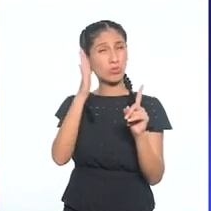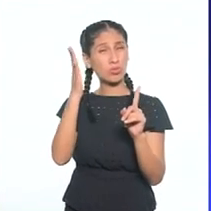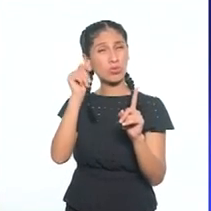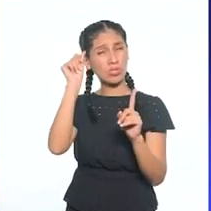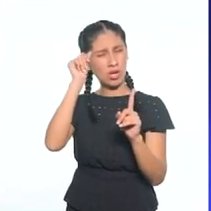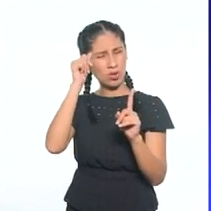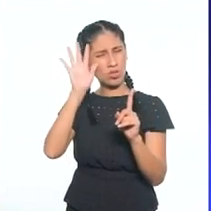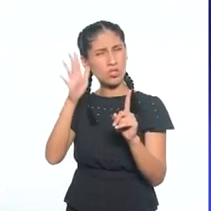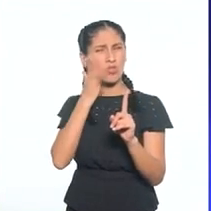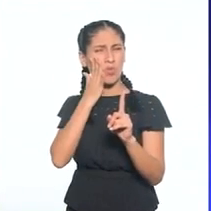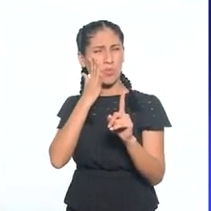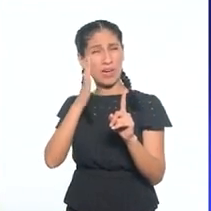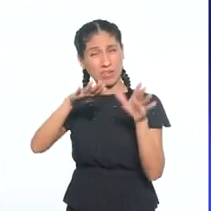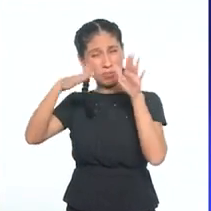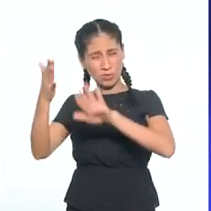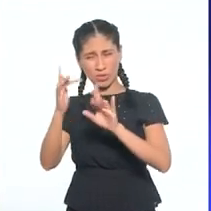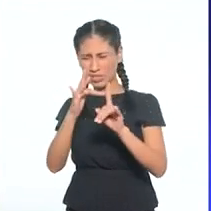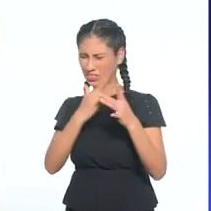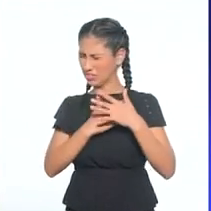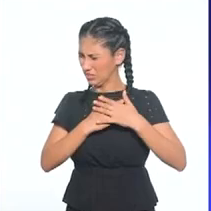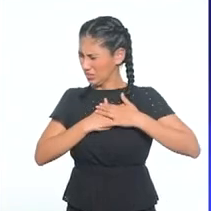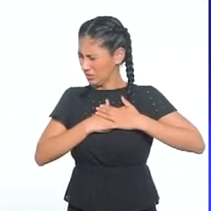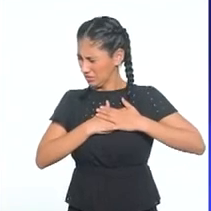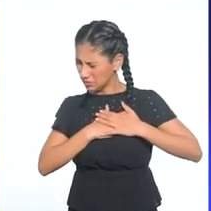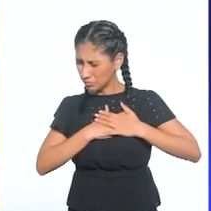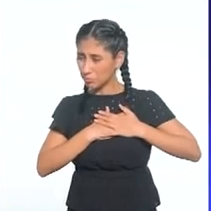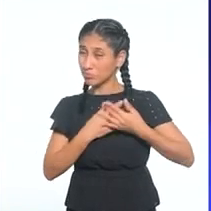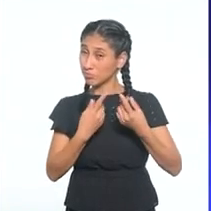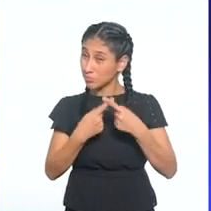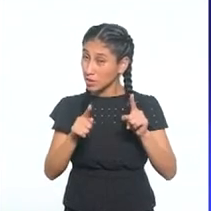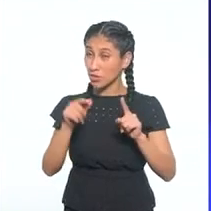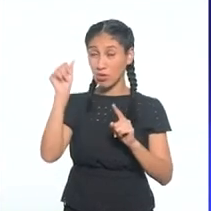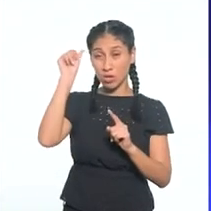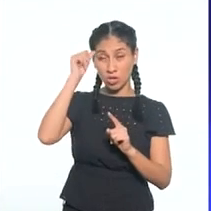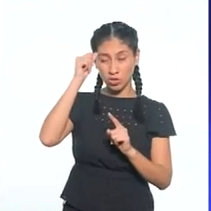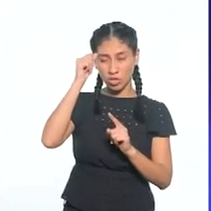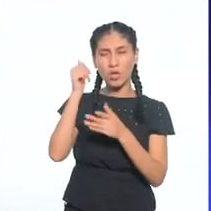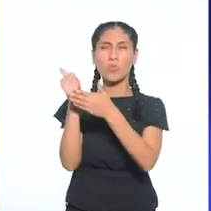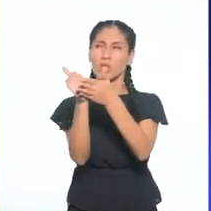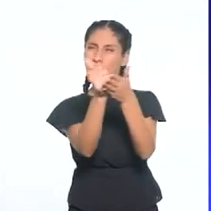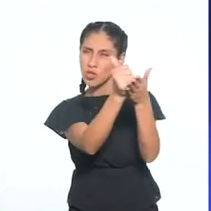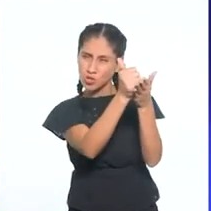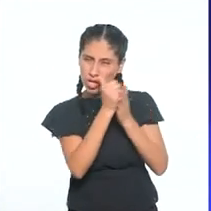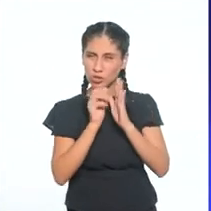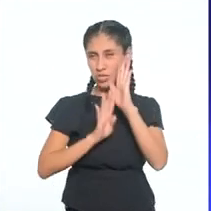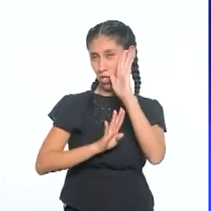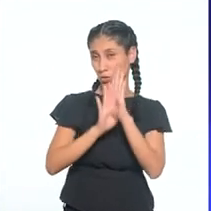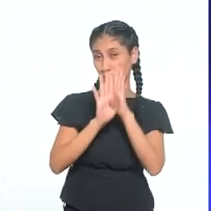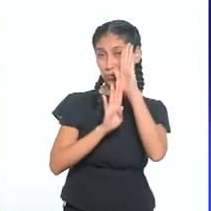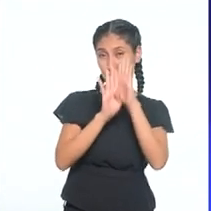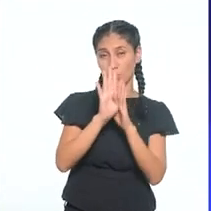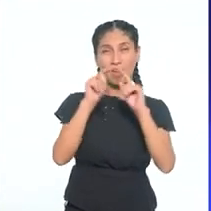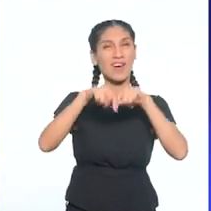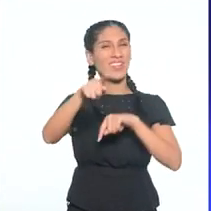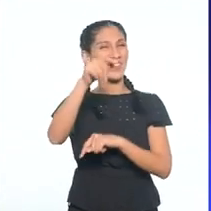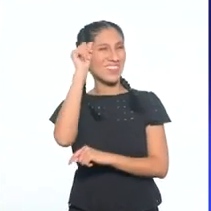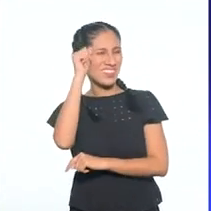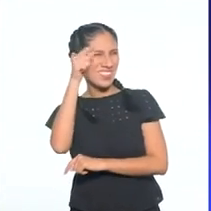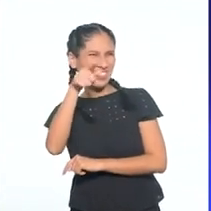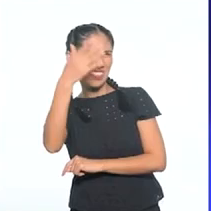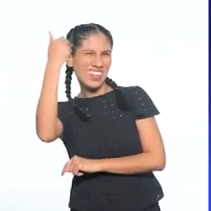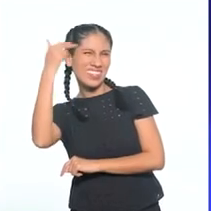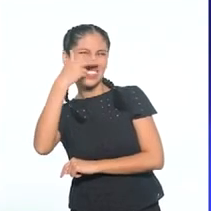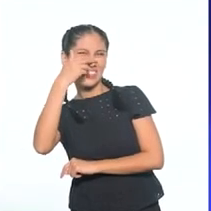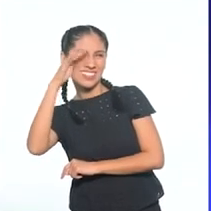madre pero recordar también puede ser una motivación para salir adelante ahora quisiera que recuerdes tu niñez